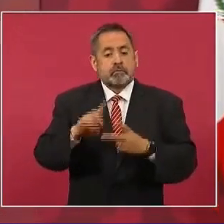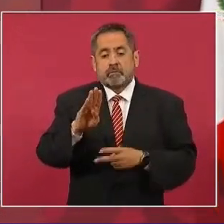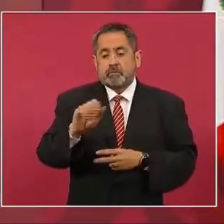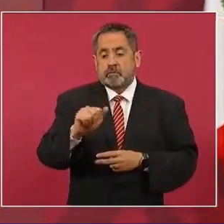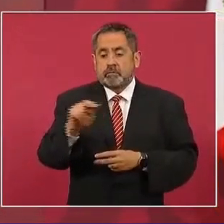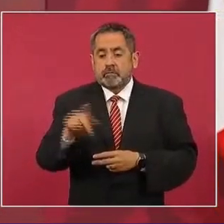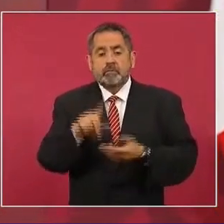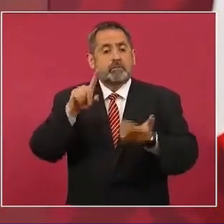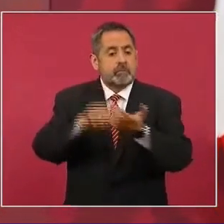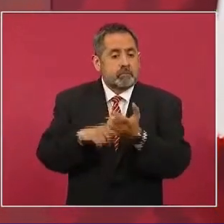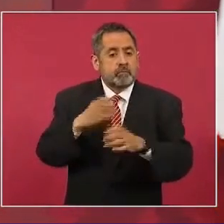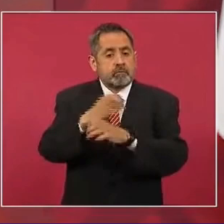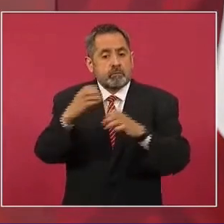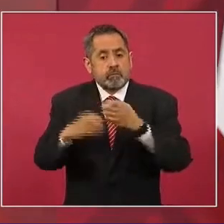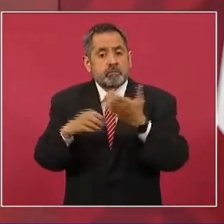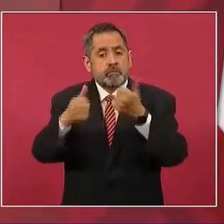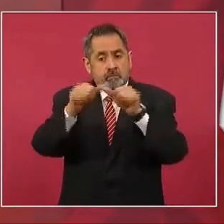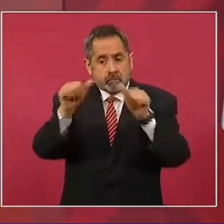ese banco,